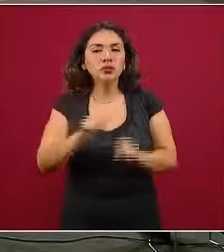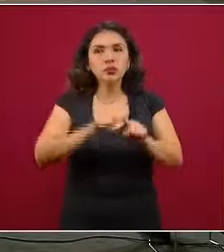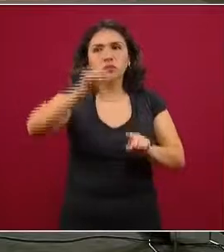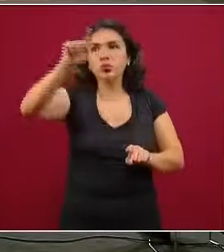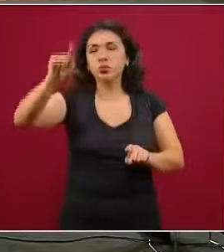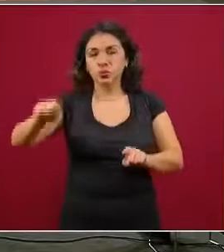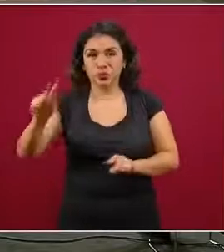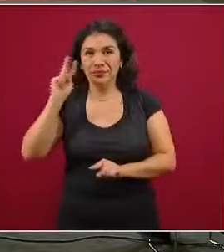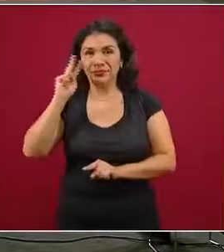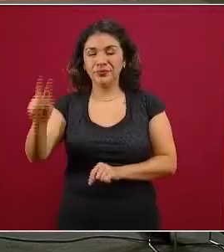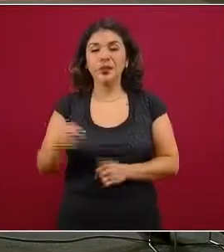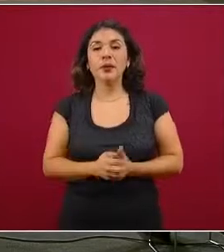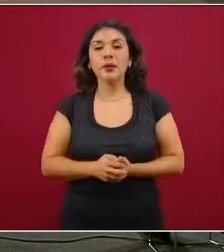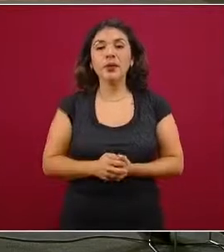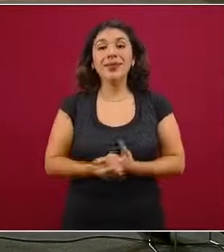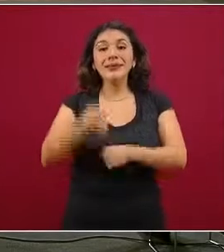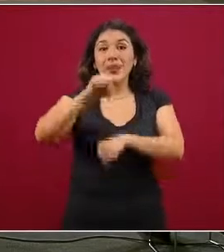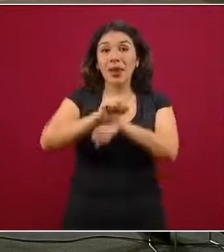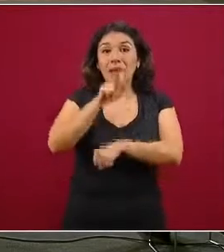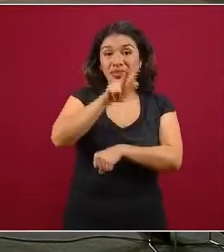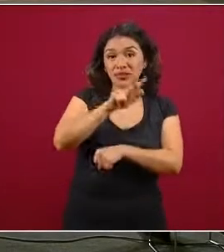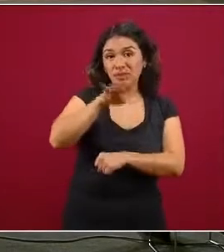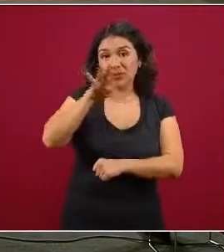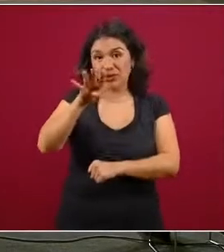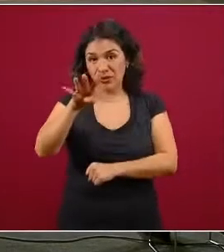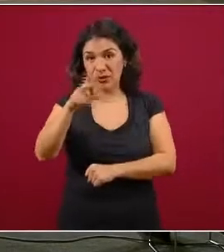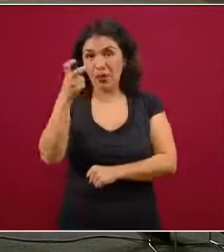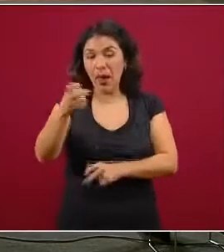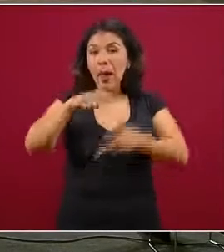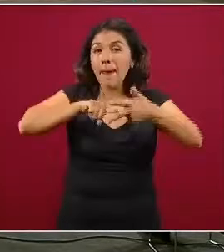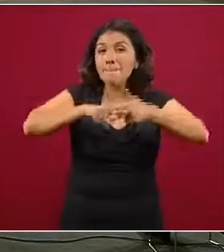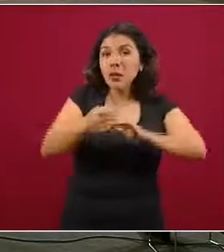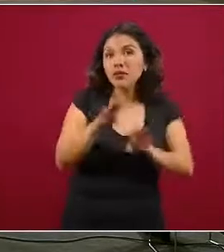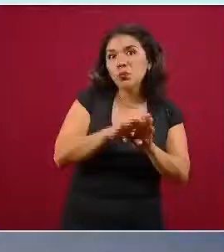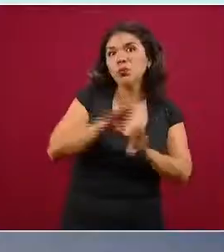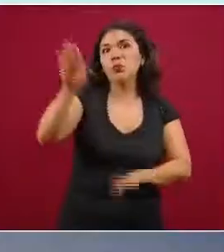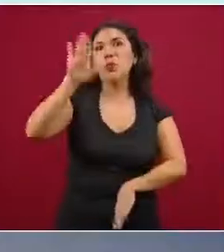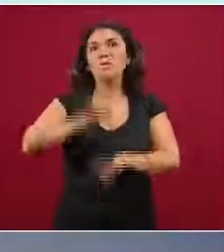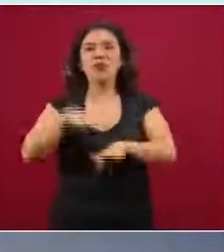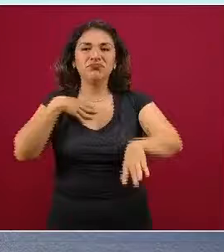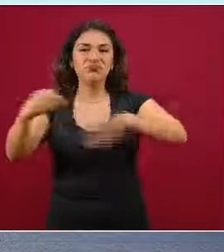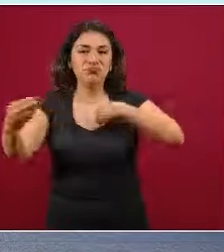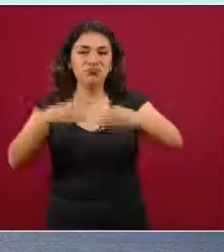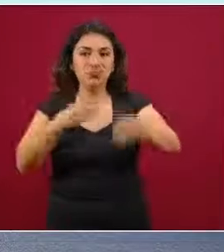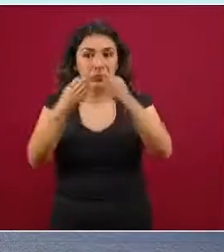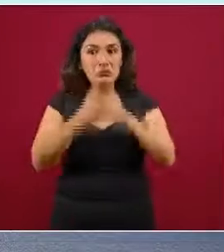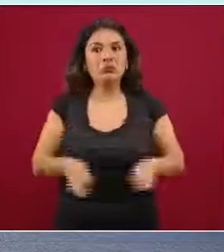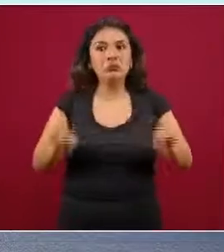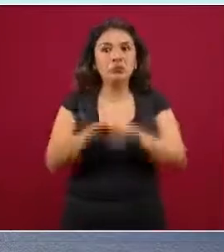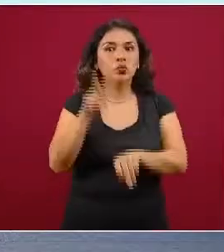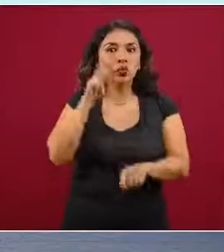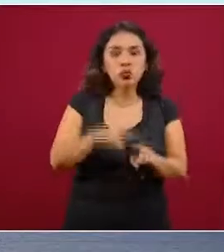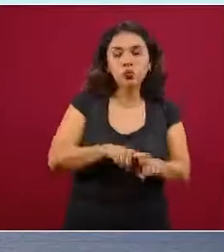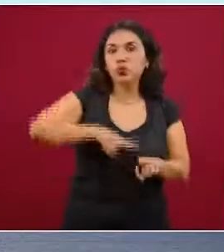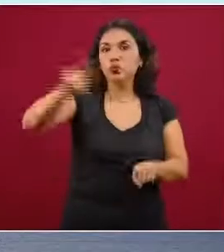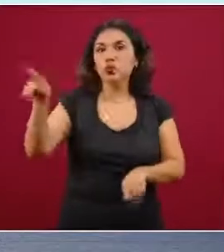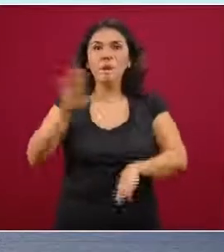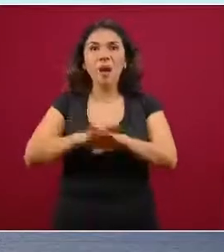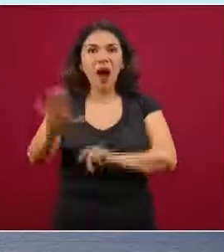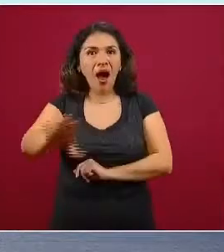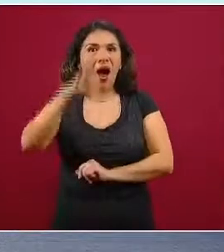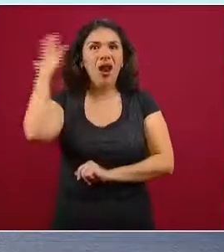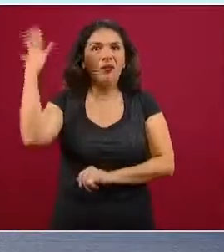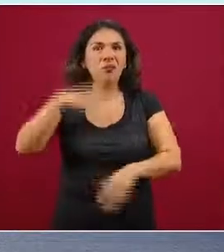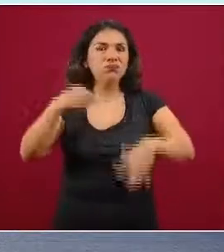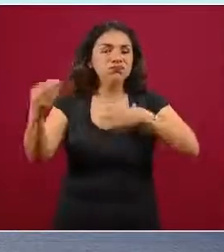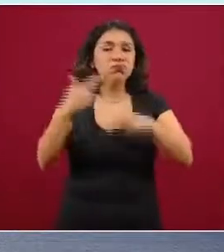se presenta. Decíamos semana 18-19 inicia un incremento importante y una aceleración también importante prácticamente hasta